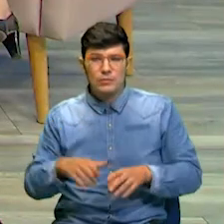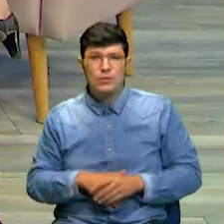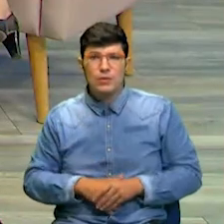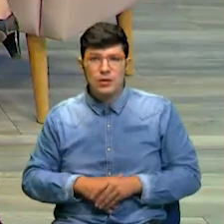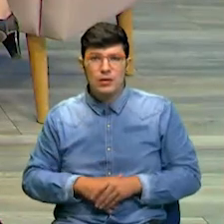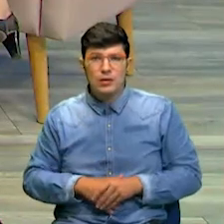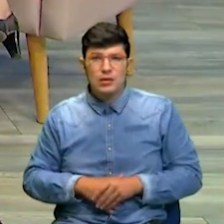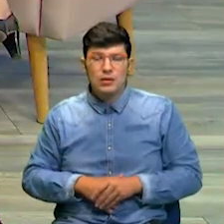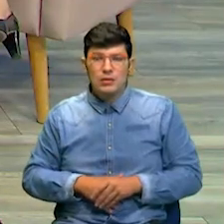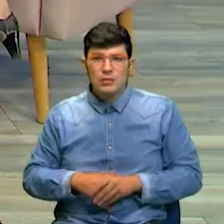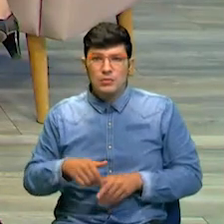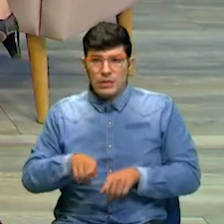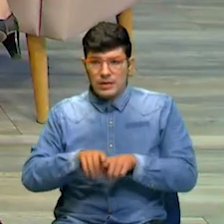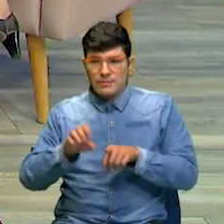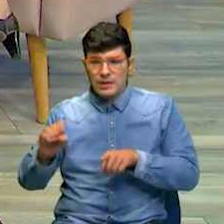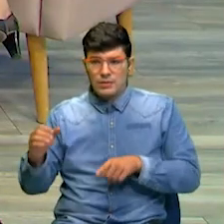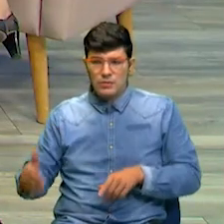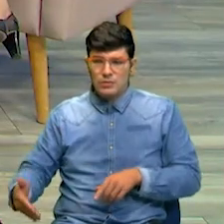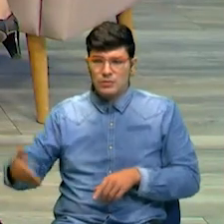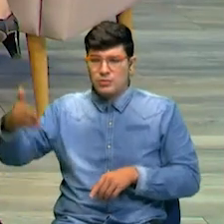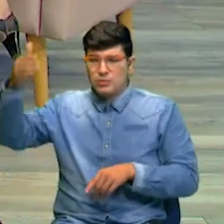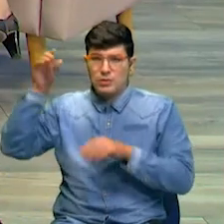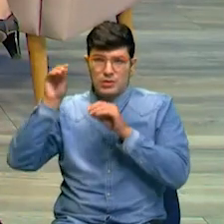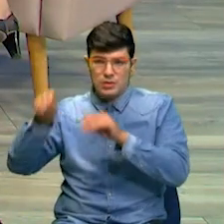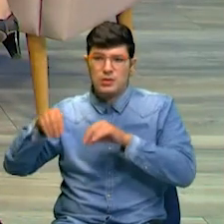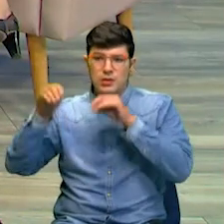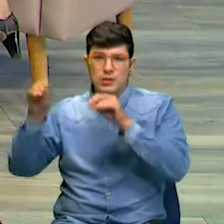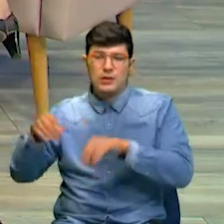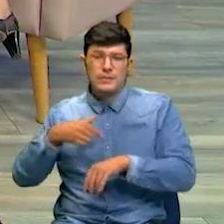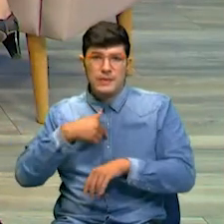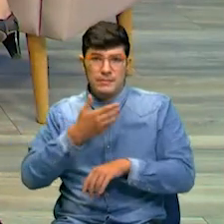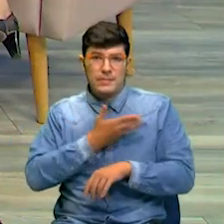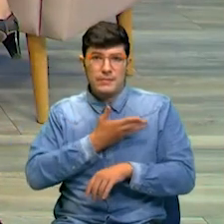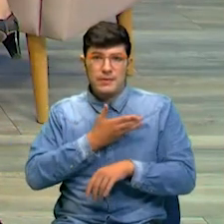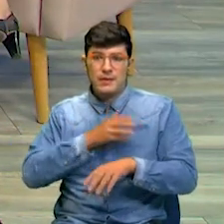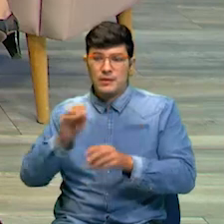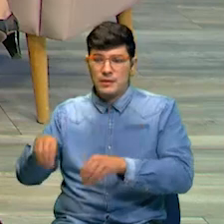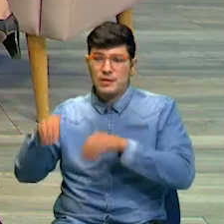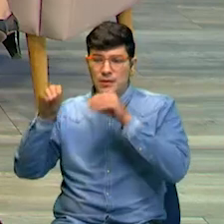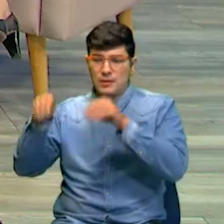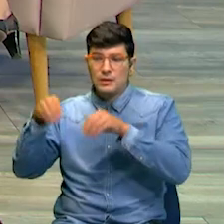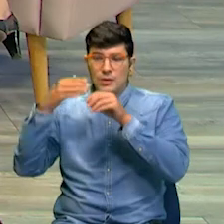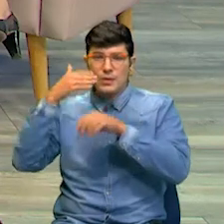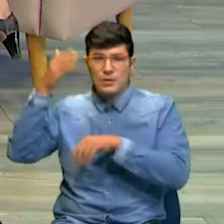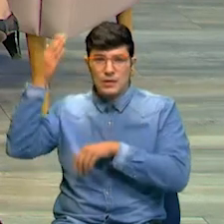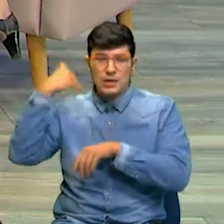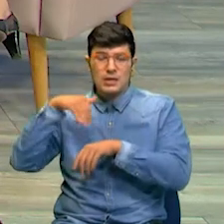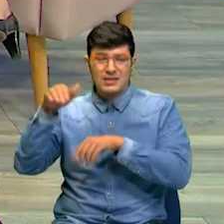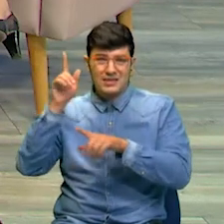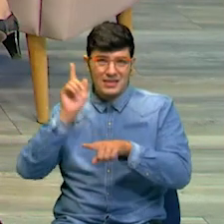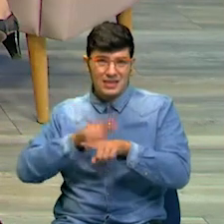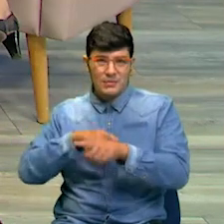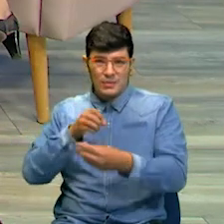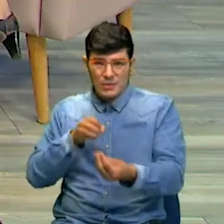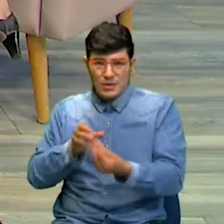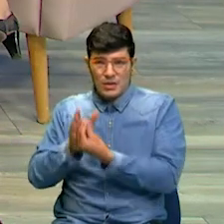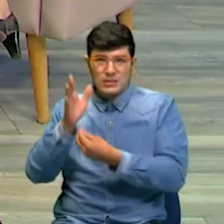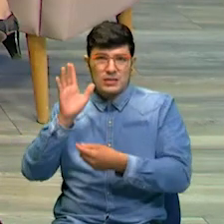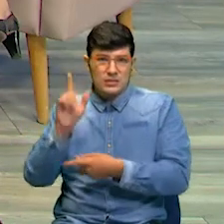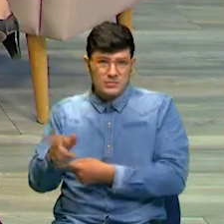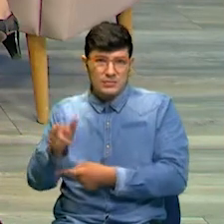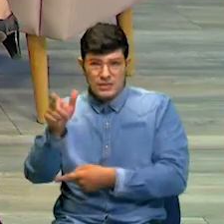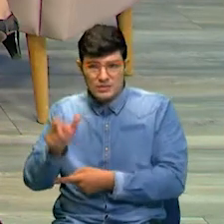Mire, tengo un hermano de crianza. Mi hermano, mi mamá lo crió porque cuando en los tiempos de la violencia él quedó en manos de mi